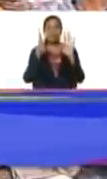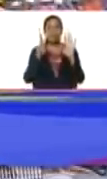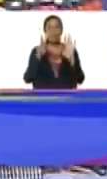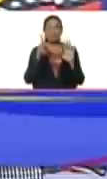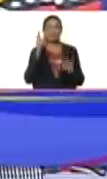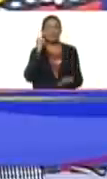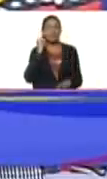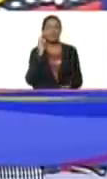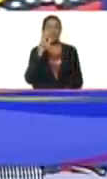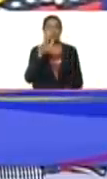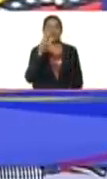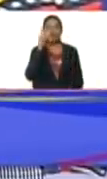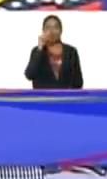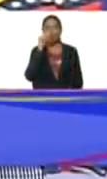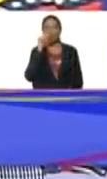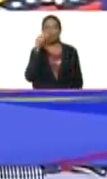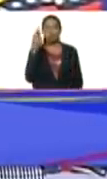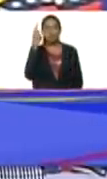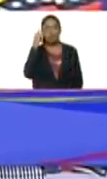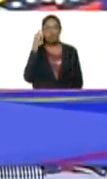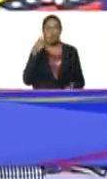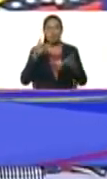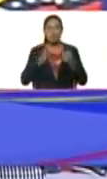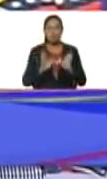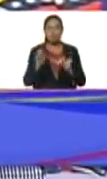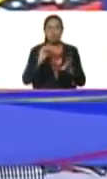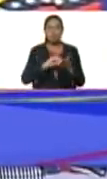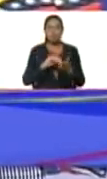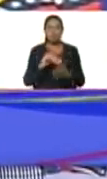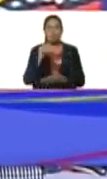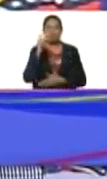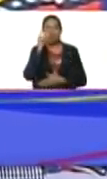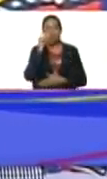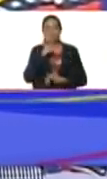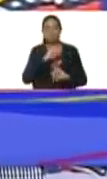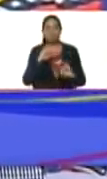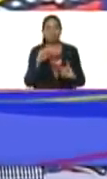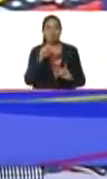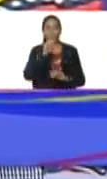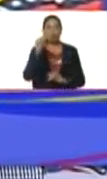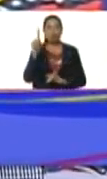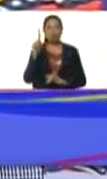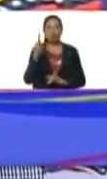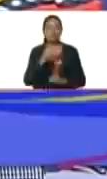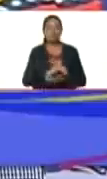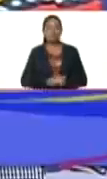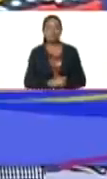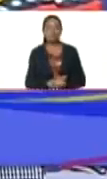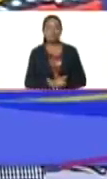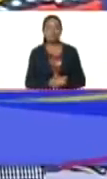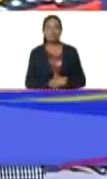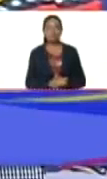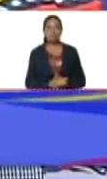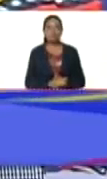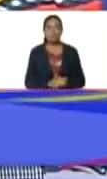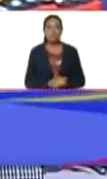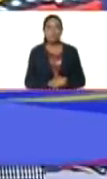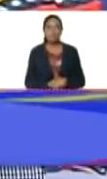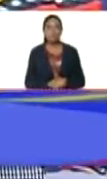7 nietas y 3 nietos. Y en los próximos días nos nace otro nieto. Vamos a llegar a 11 ya. ¿Ah? ¿Qué tal,